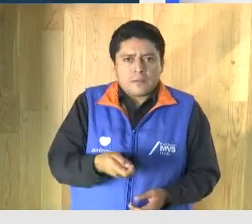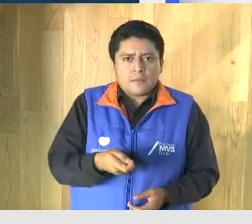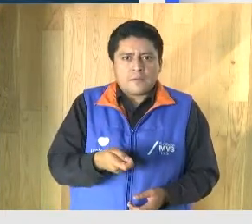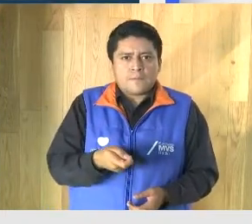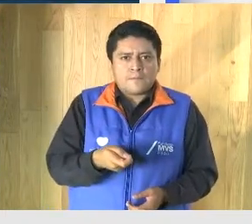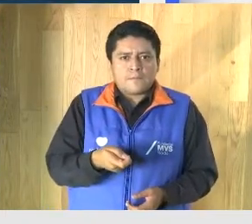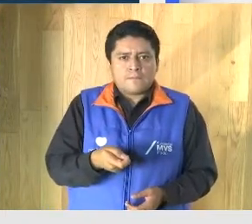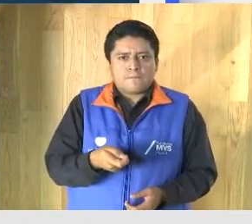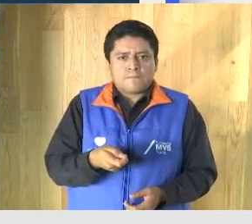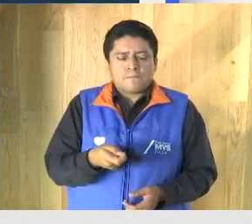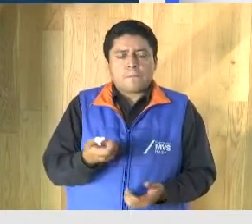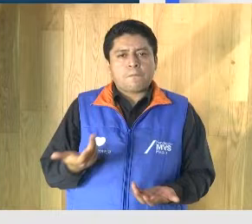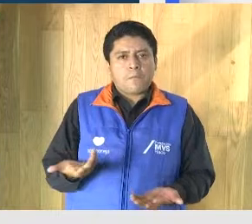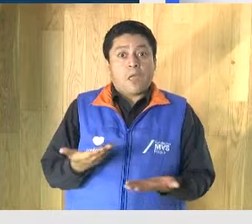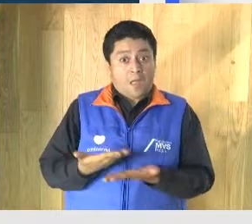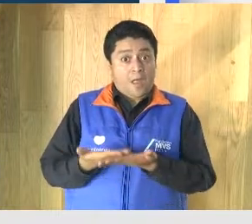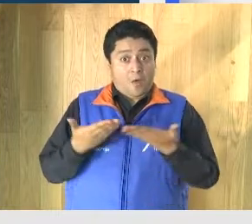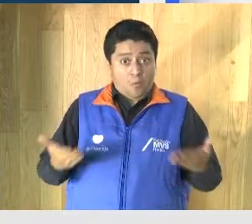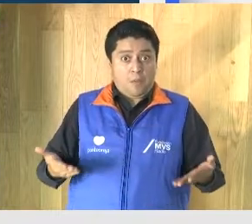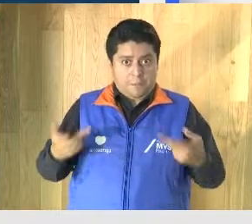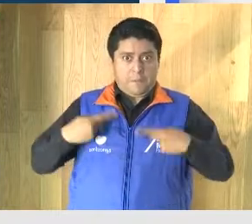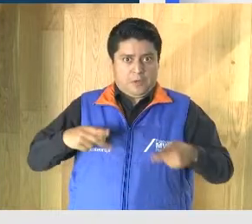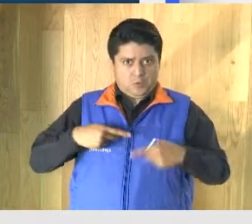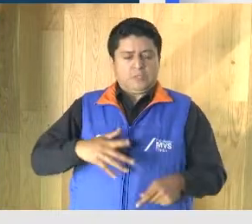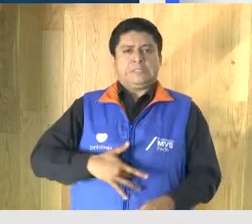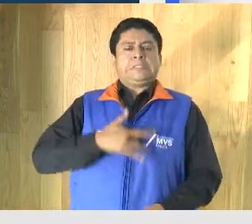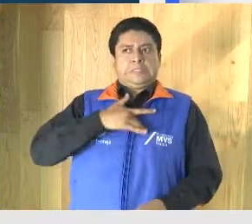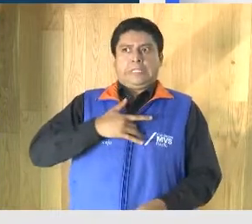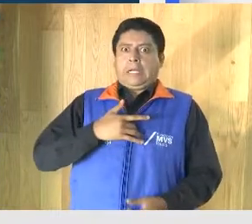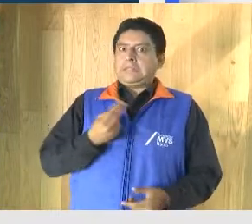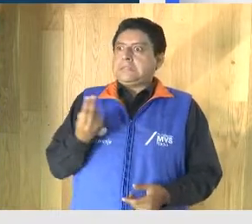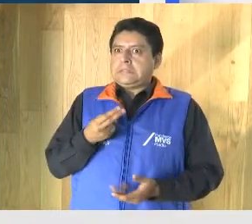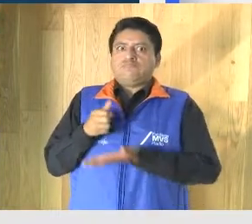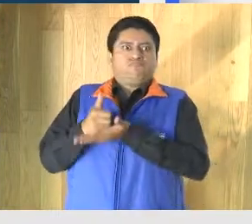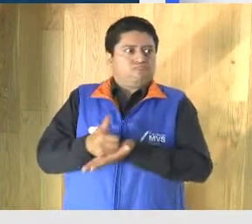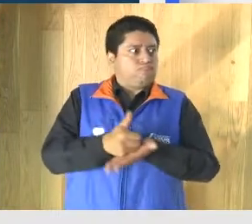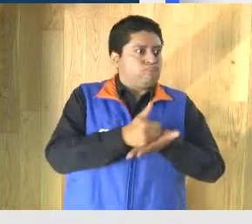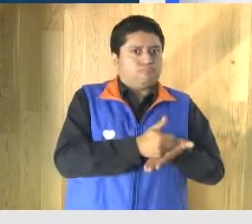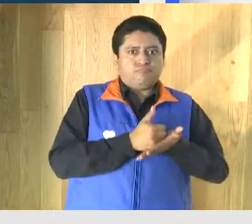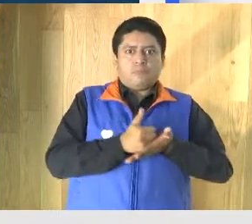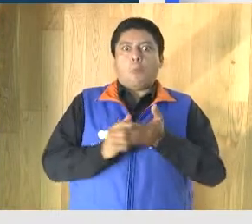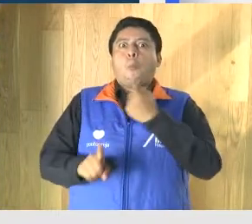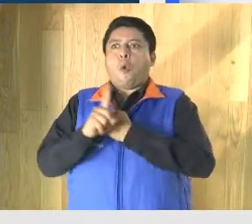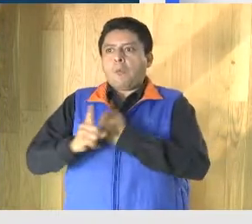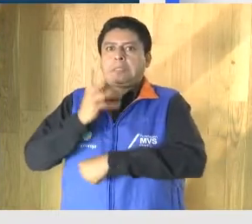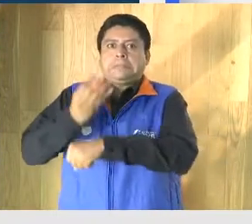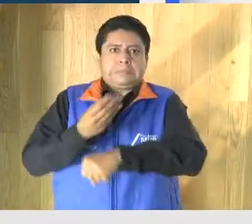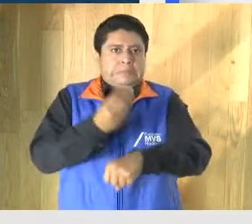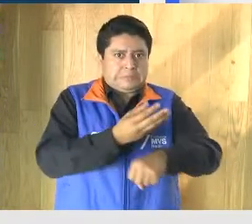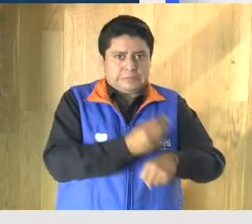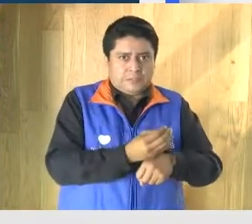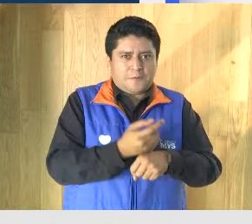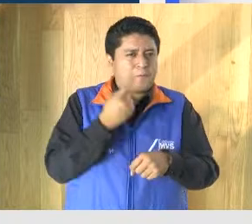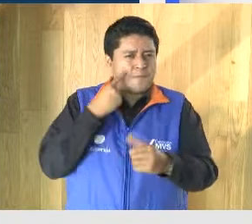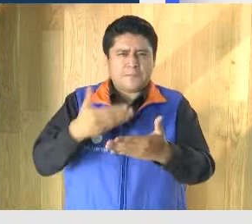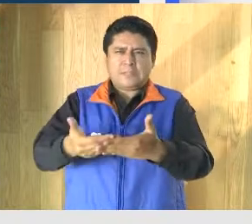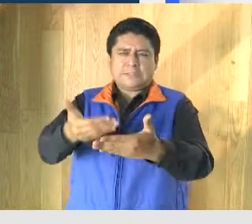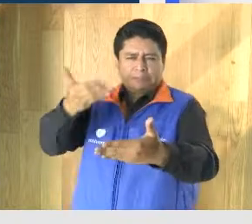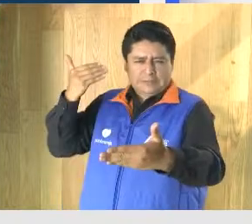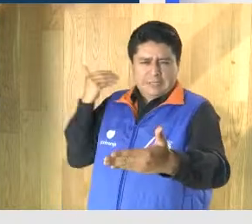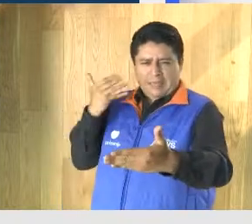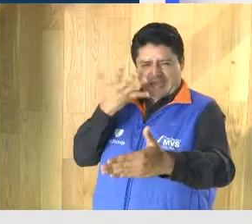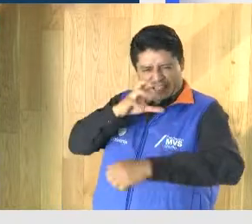corriente del management. Yo creo que hemos visto, ¿no?, como en los últimos 10 años ha habido un